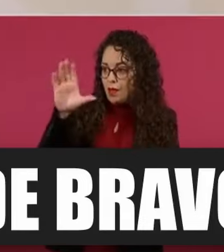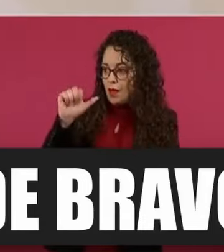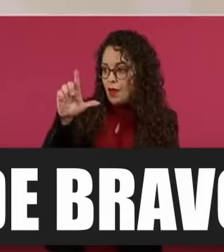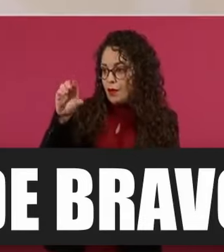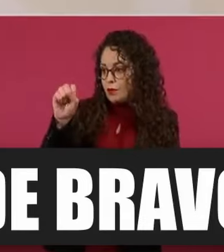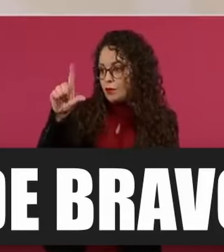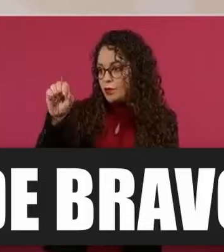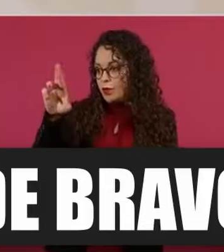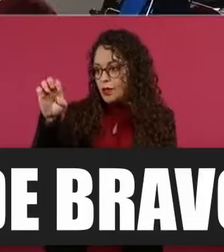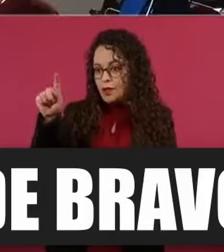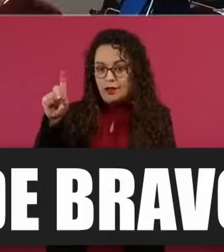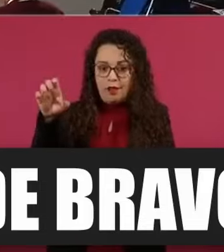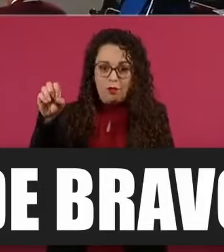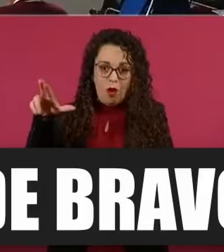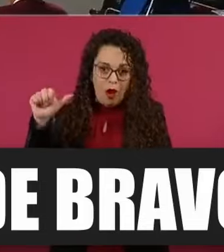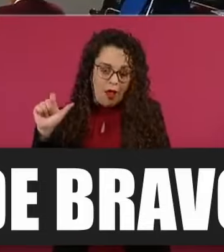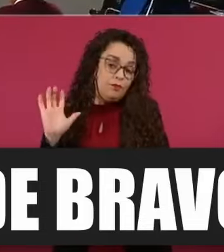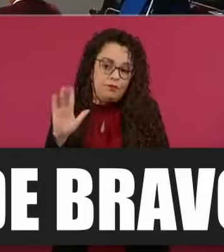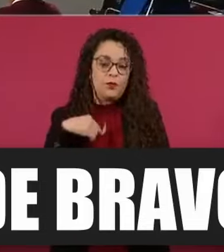pues. O sea.